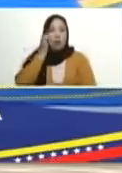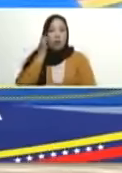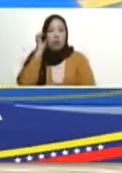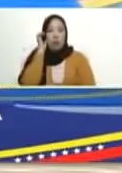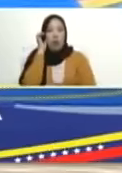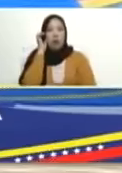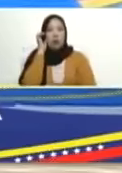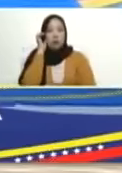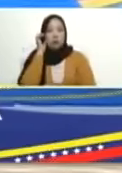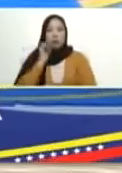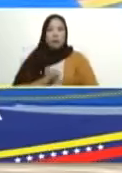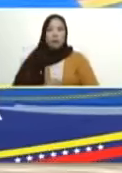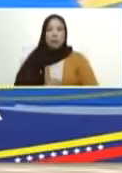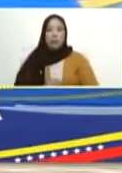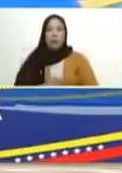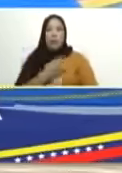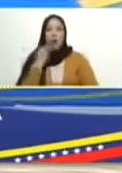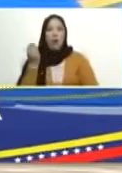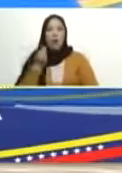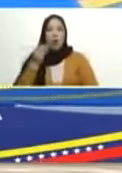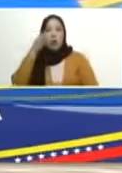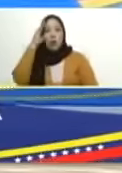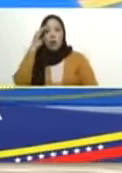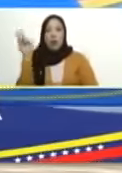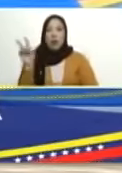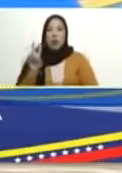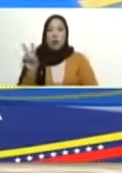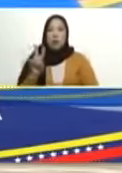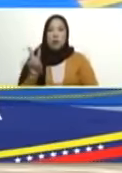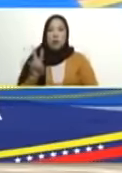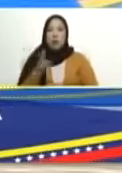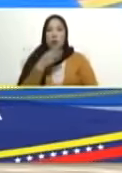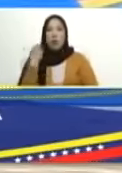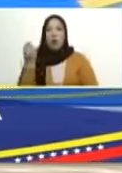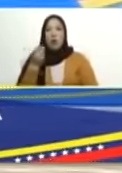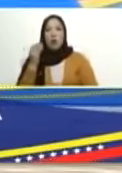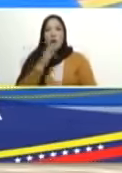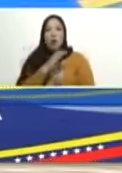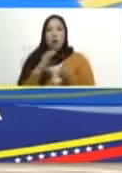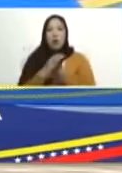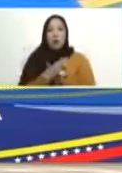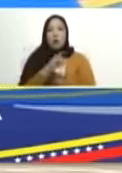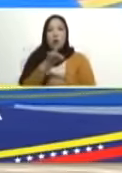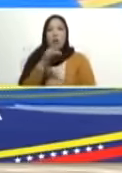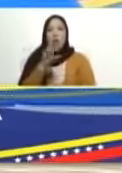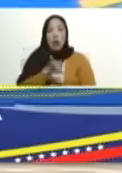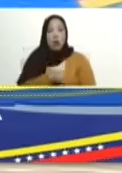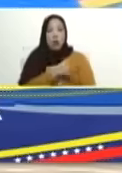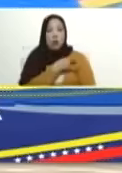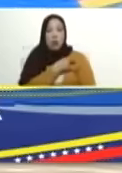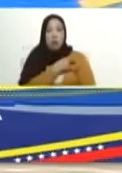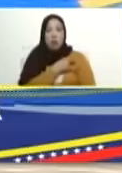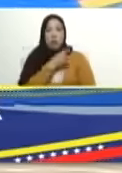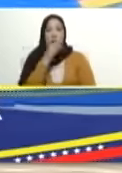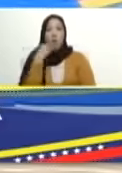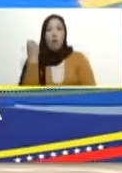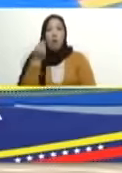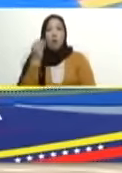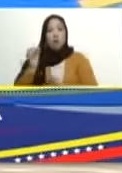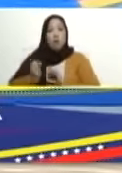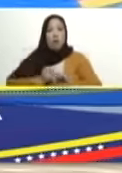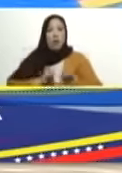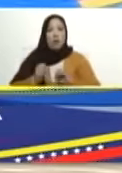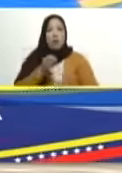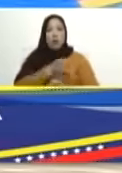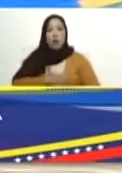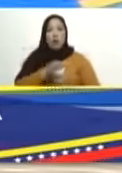Investiguen, muchachos, Juventud Militar de Venezuela. Juventud de la cultura, juventud de las universidades, juventud de los movimientos